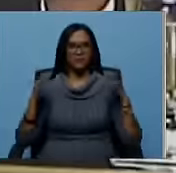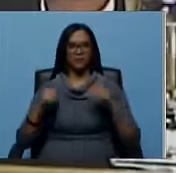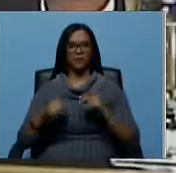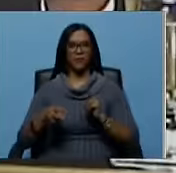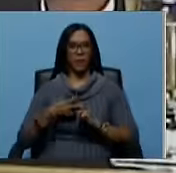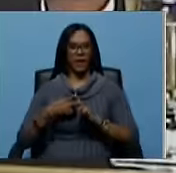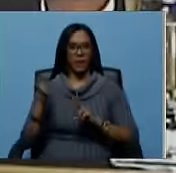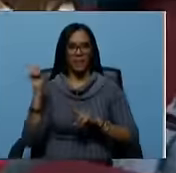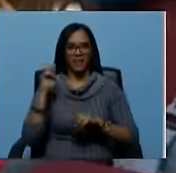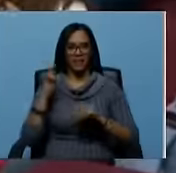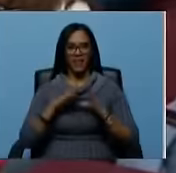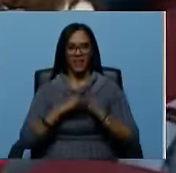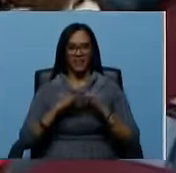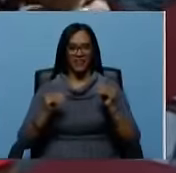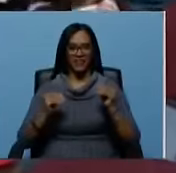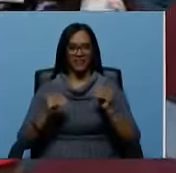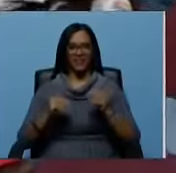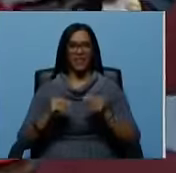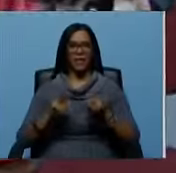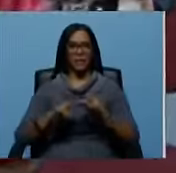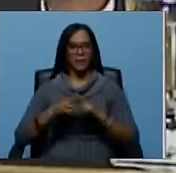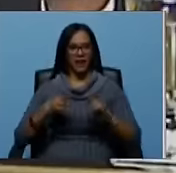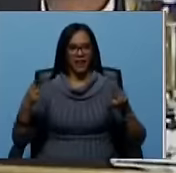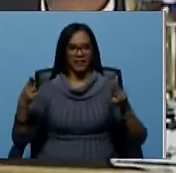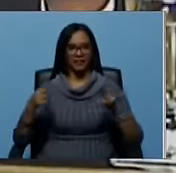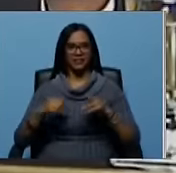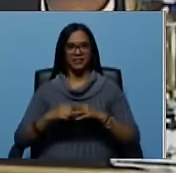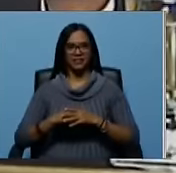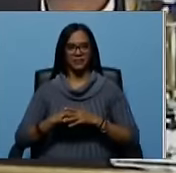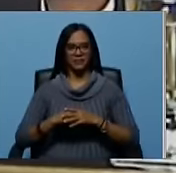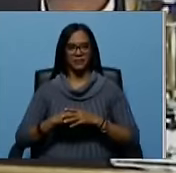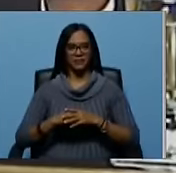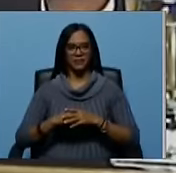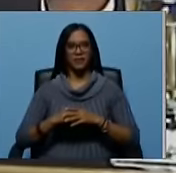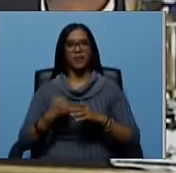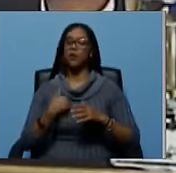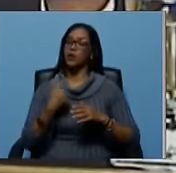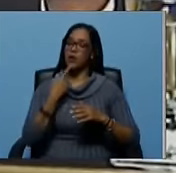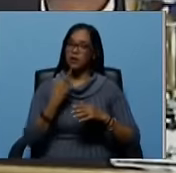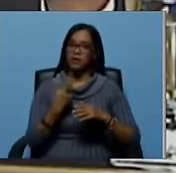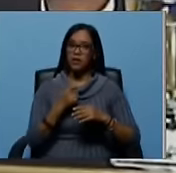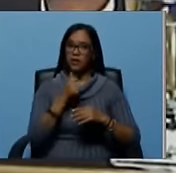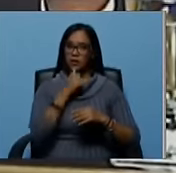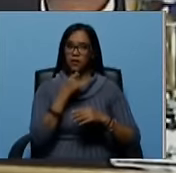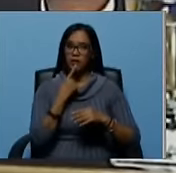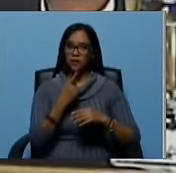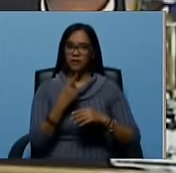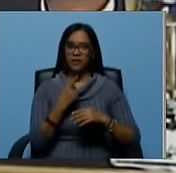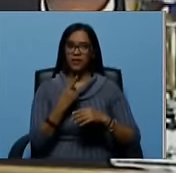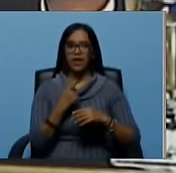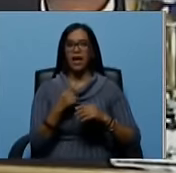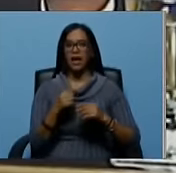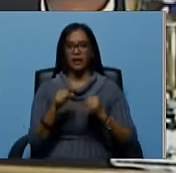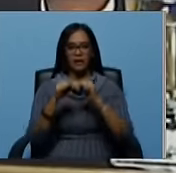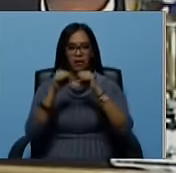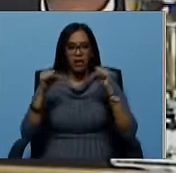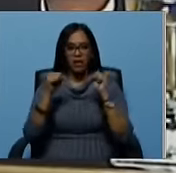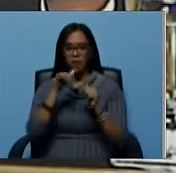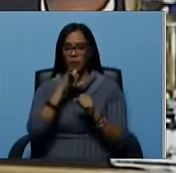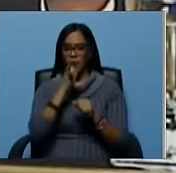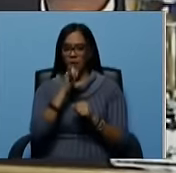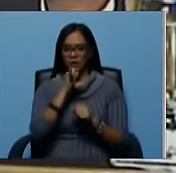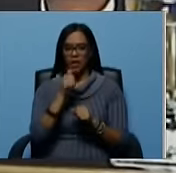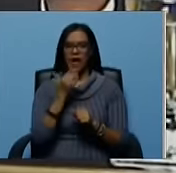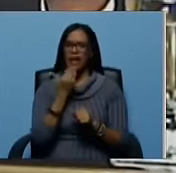Numeral, Venezuela toda... En paz. Yo le decía, ¿quién era que yo le decía en estos días? Ah, en la rueda de prensa. Alguien